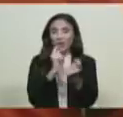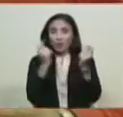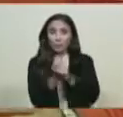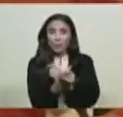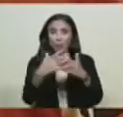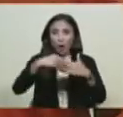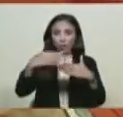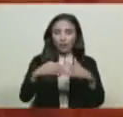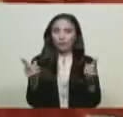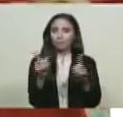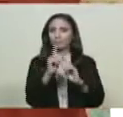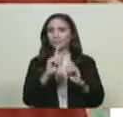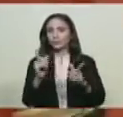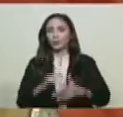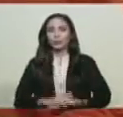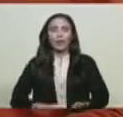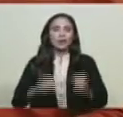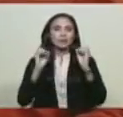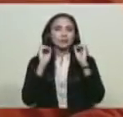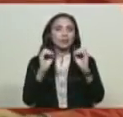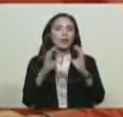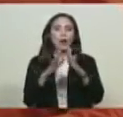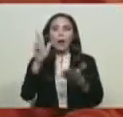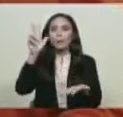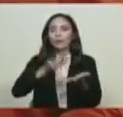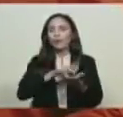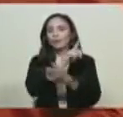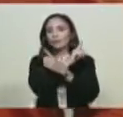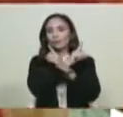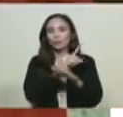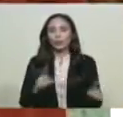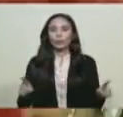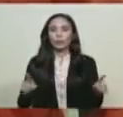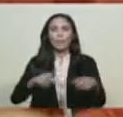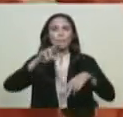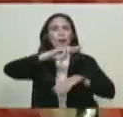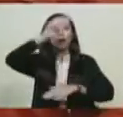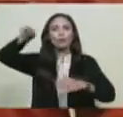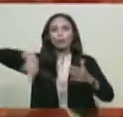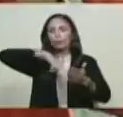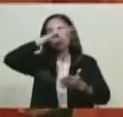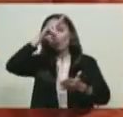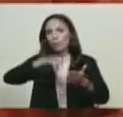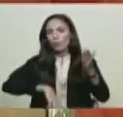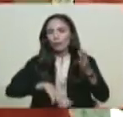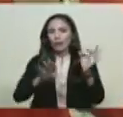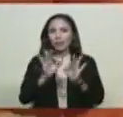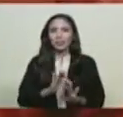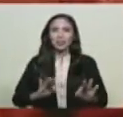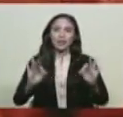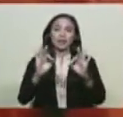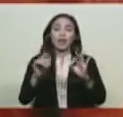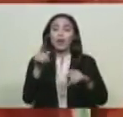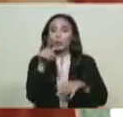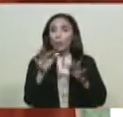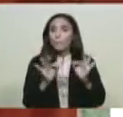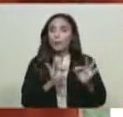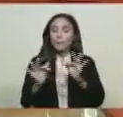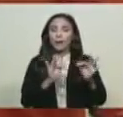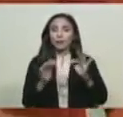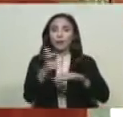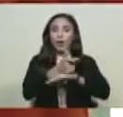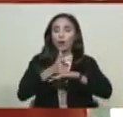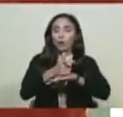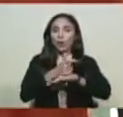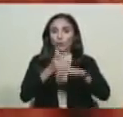gringa. Cero colonia gringa. Venezuela no será colonia gringa más nunca en la vida. Y Henry Falcón, prepárate que te damos una